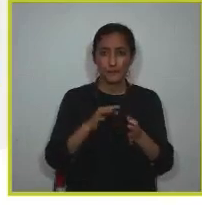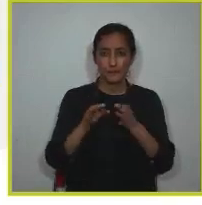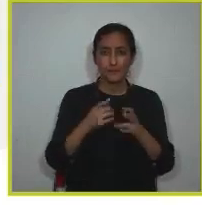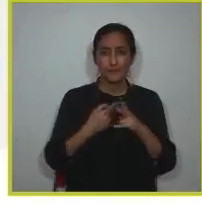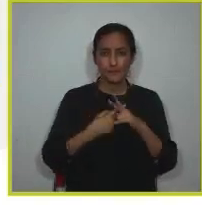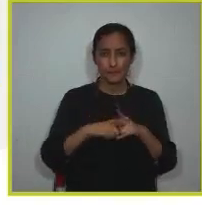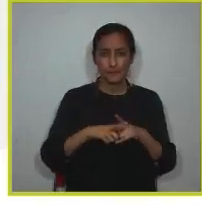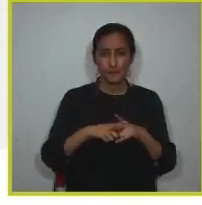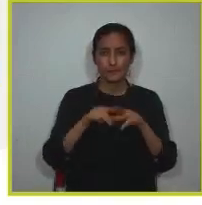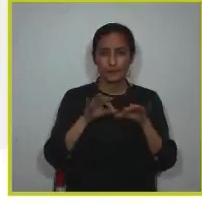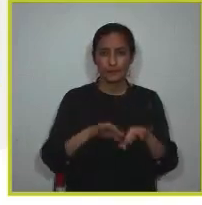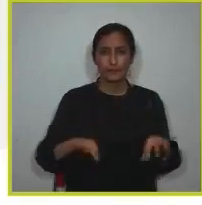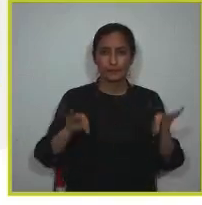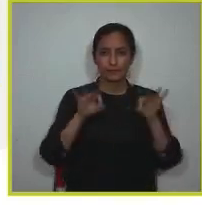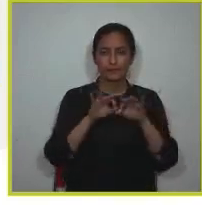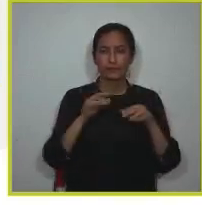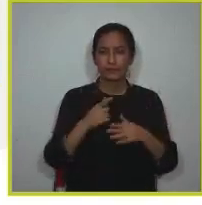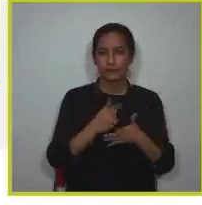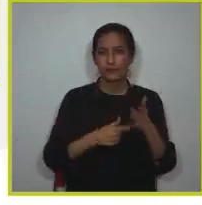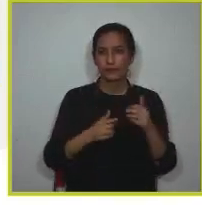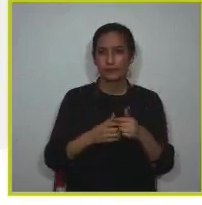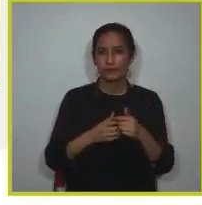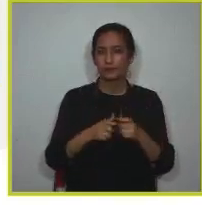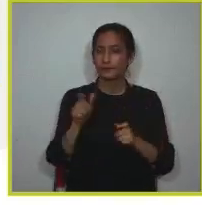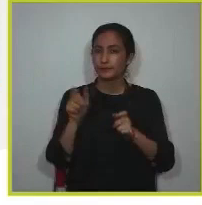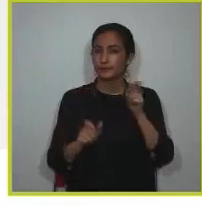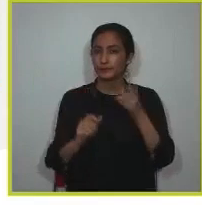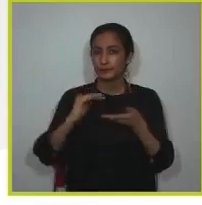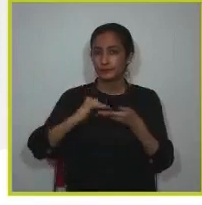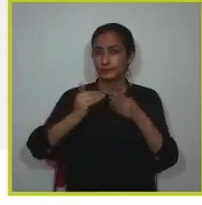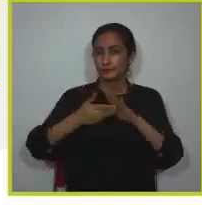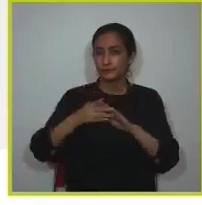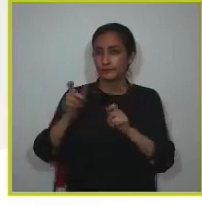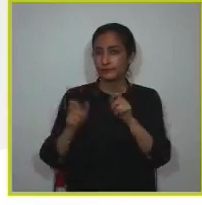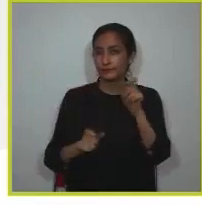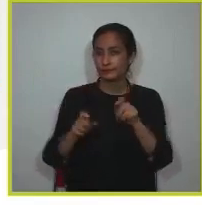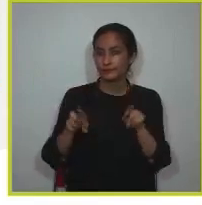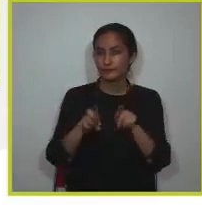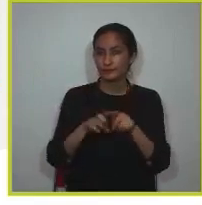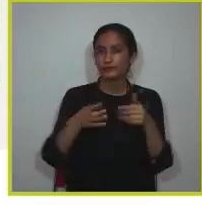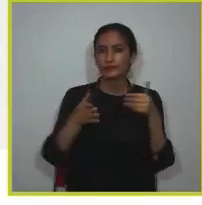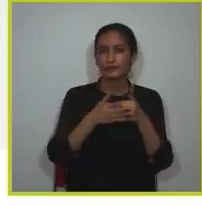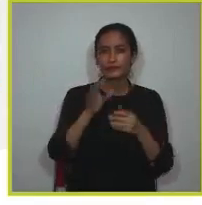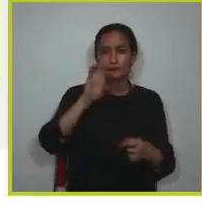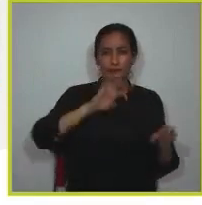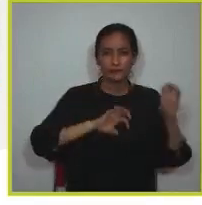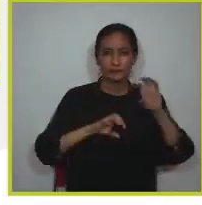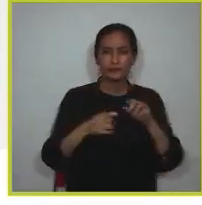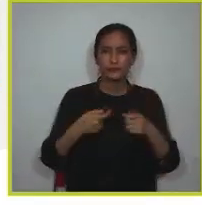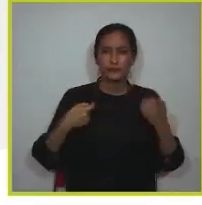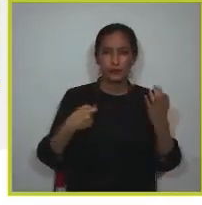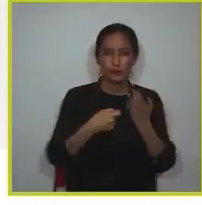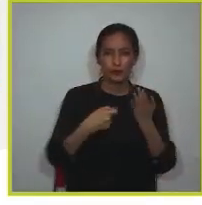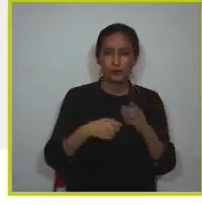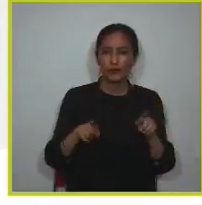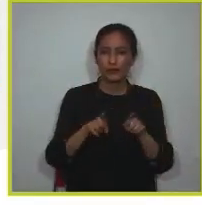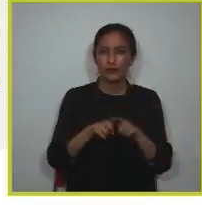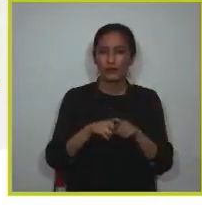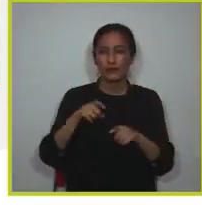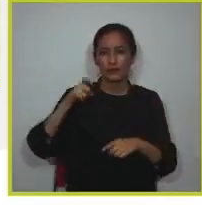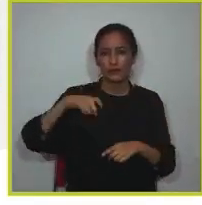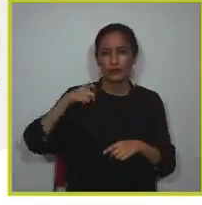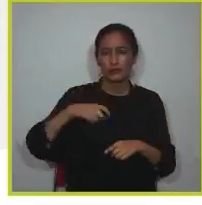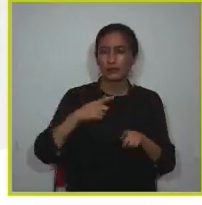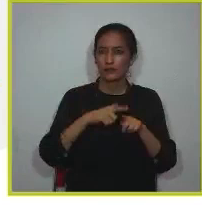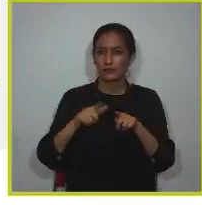partida no la importancia de la participación ciudadana que acerca la ciencia y la tecnología a las necesidades